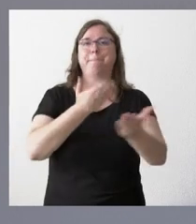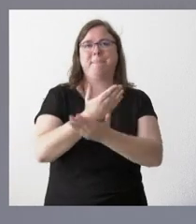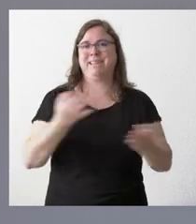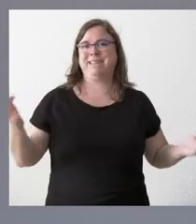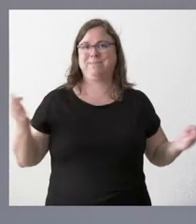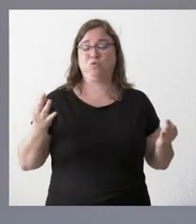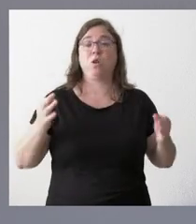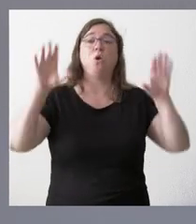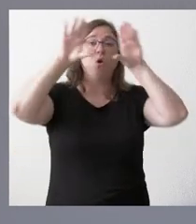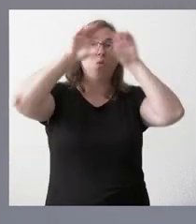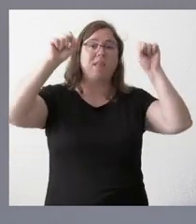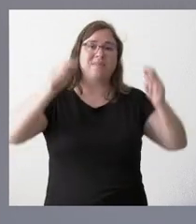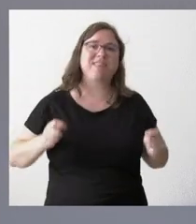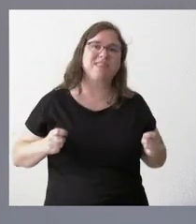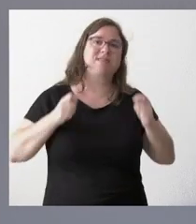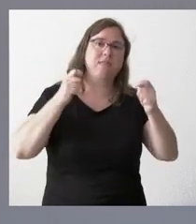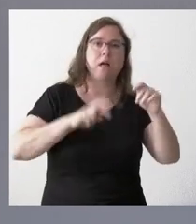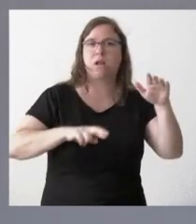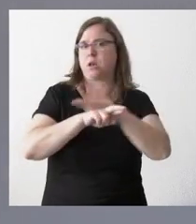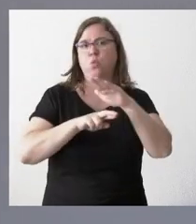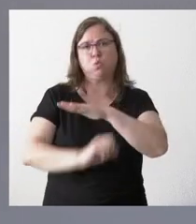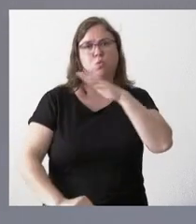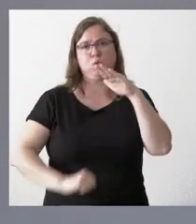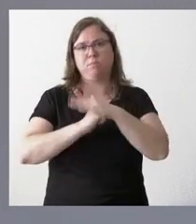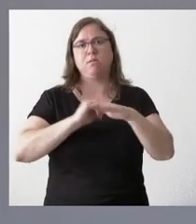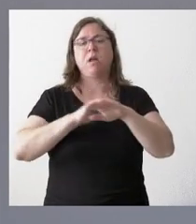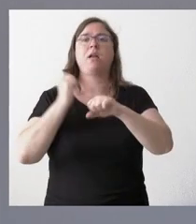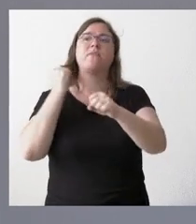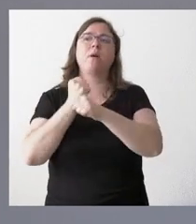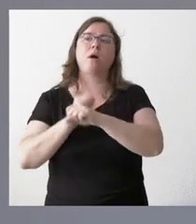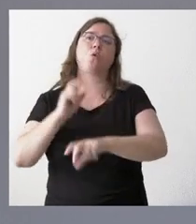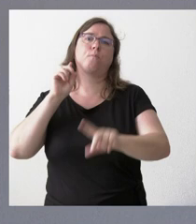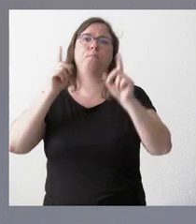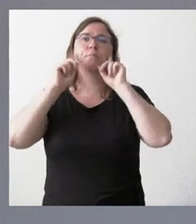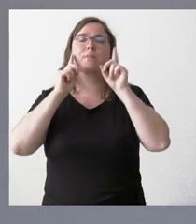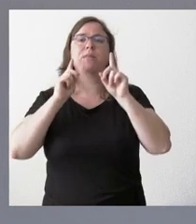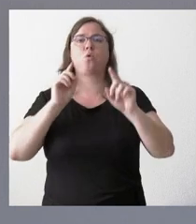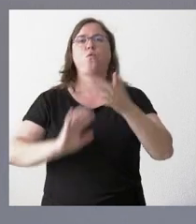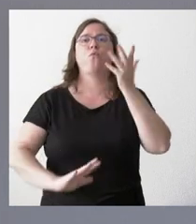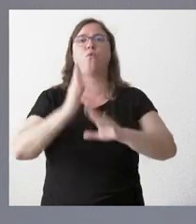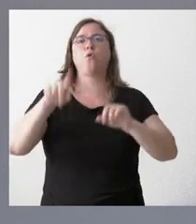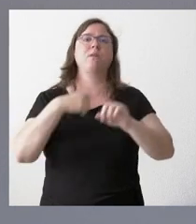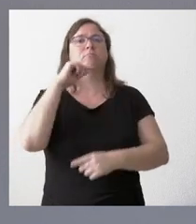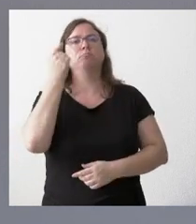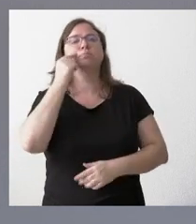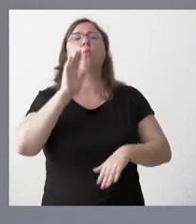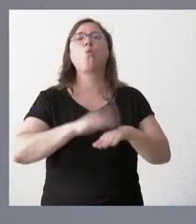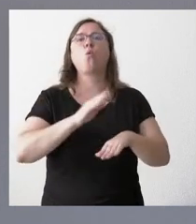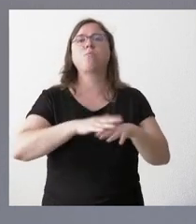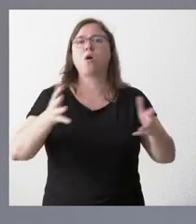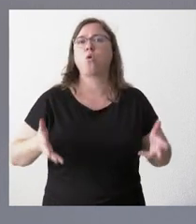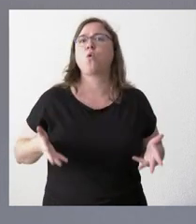a la Guardia Civil de los mayores recursos posibles para su tarea de prevención de incendios y para identificación de los culpables y ponerlos a